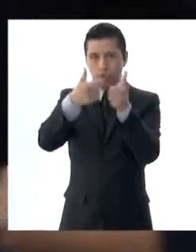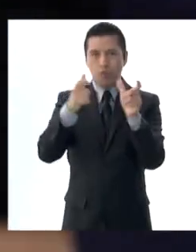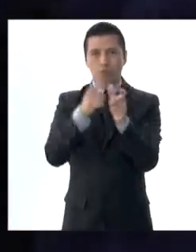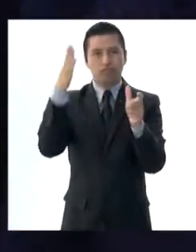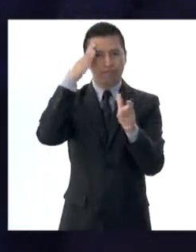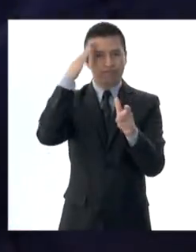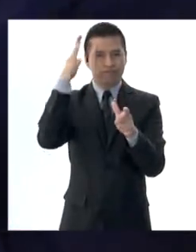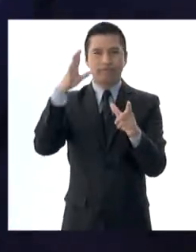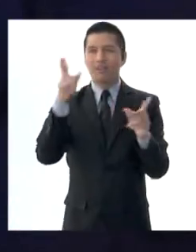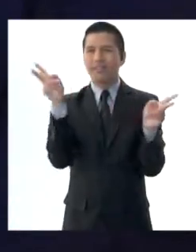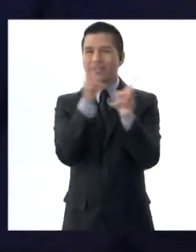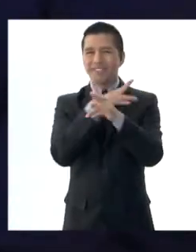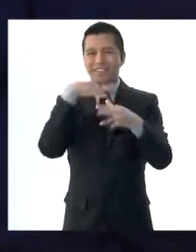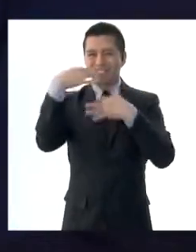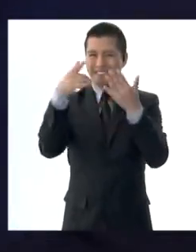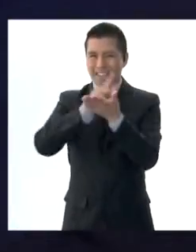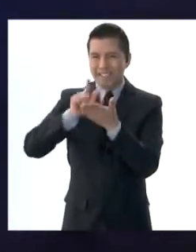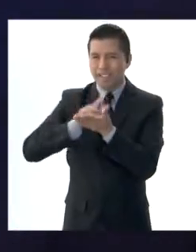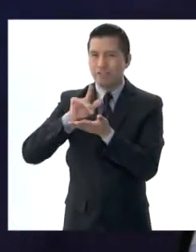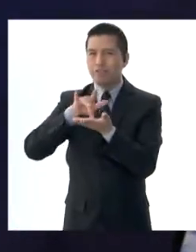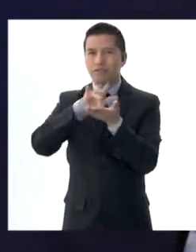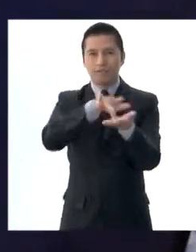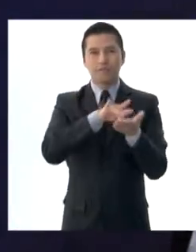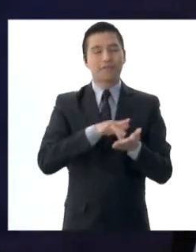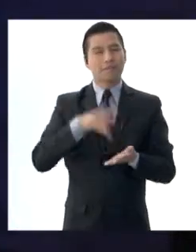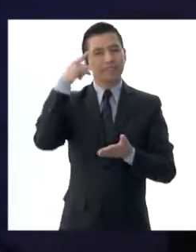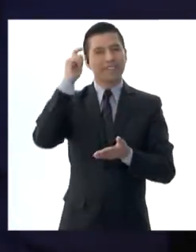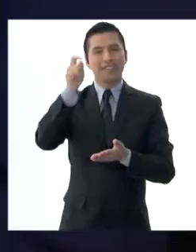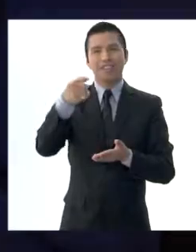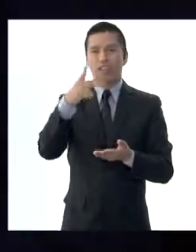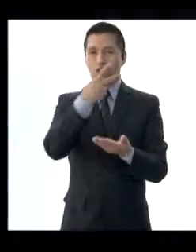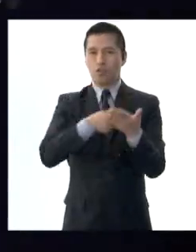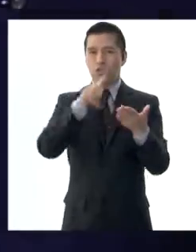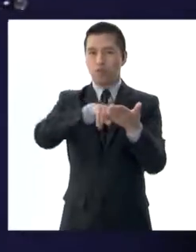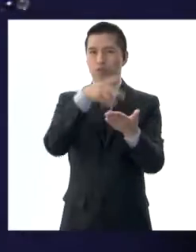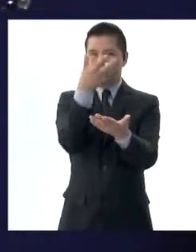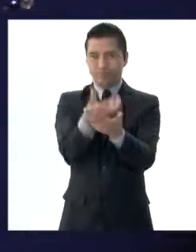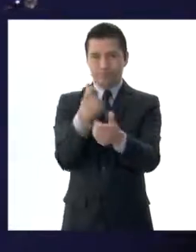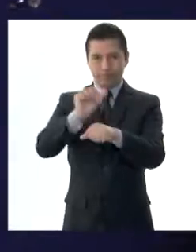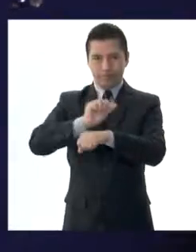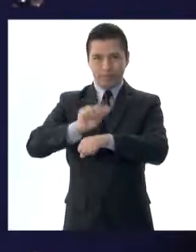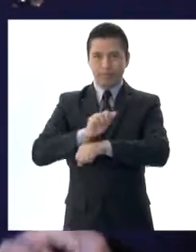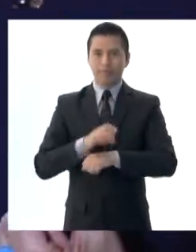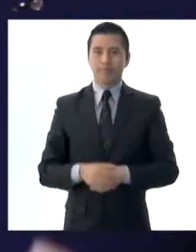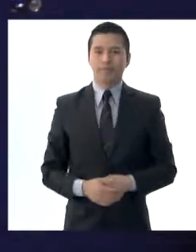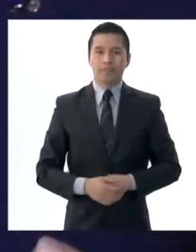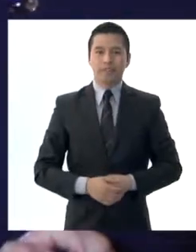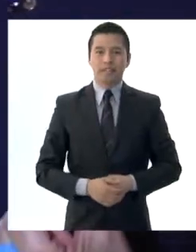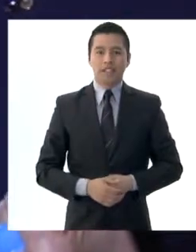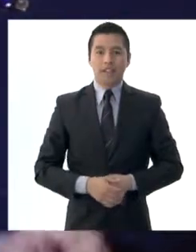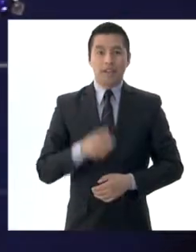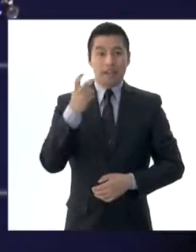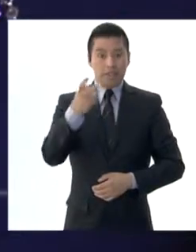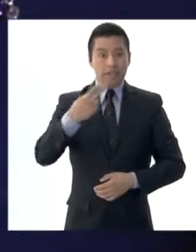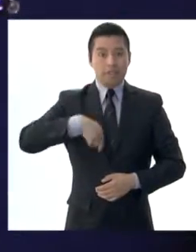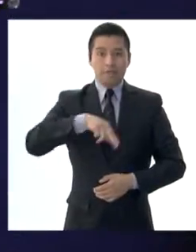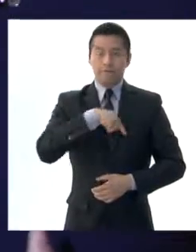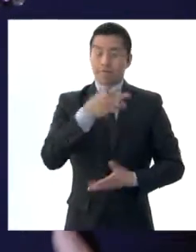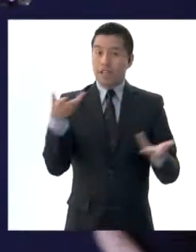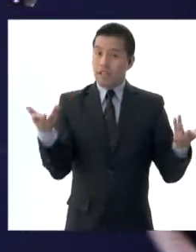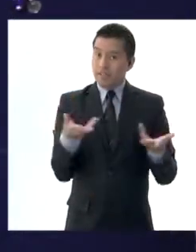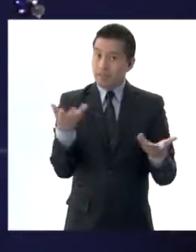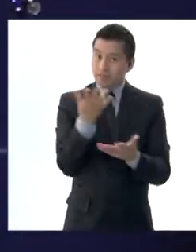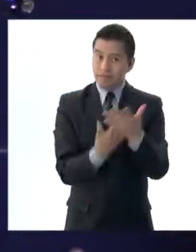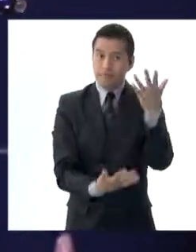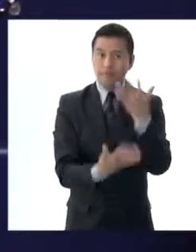liderazgo climático C40, a las recientes medidas tomadas por el Doble No Circula. Son medidas que tenemos que plantear